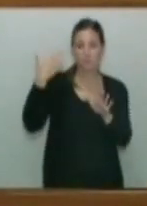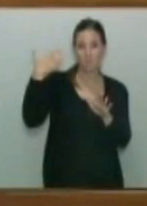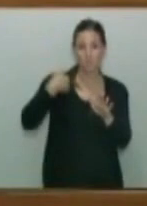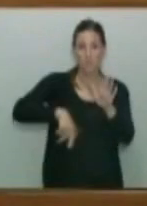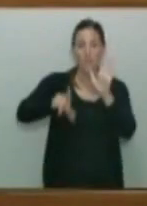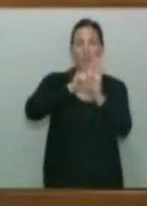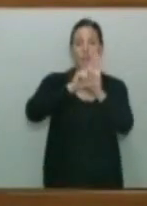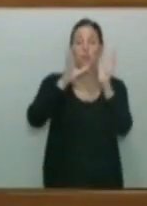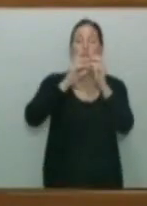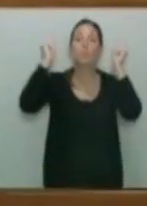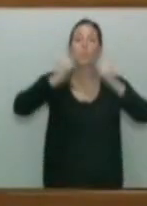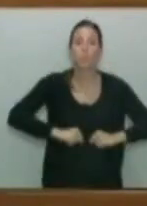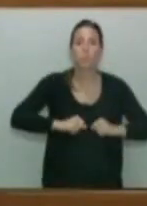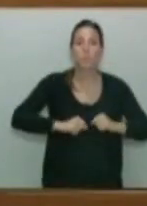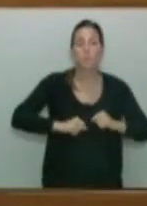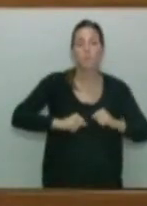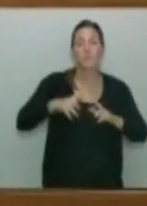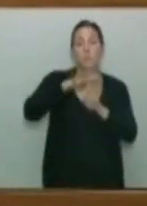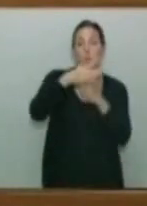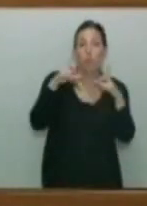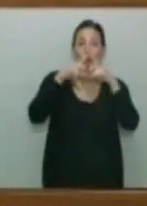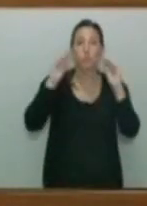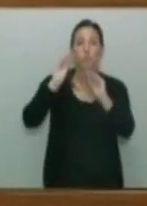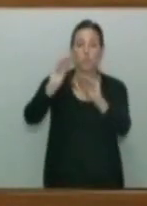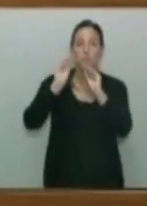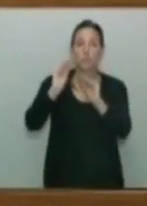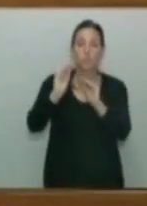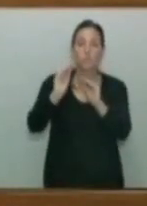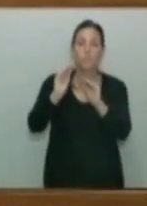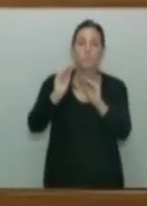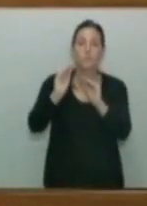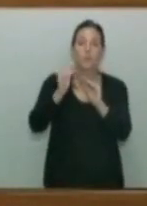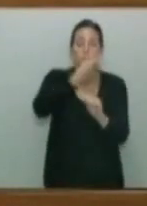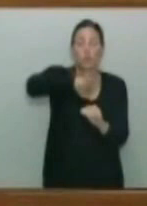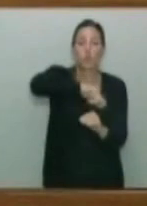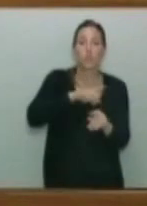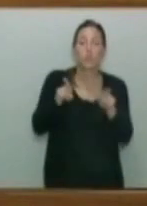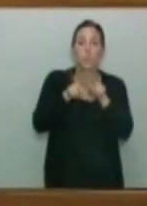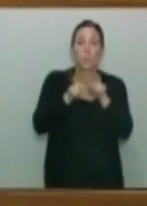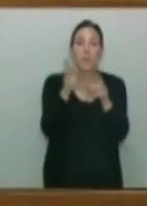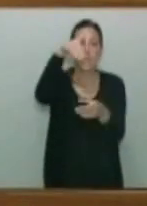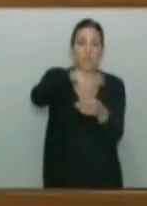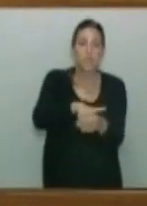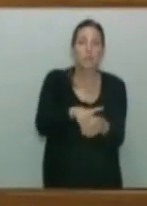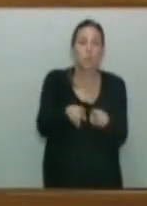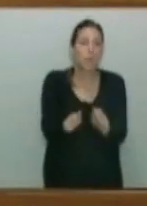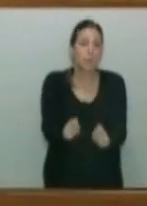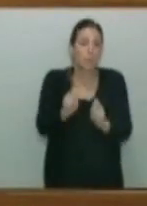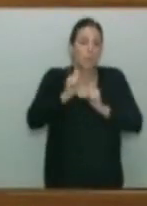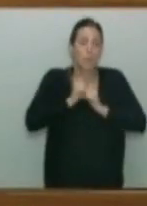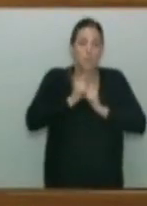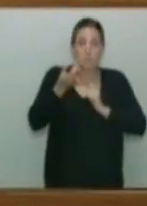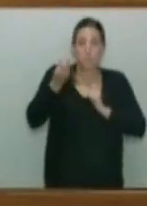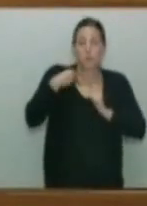función de la Asturias de entonces, de aquellas circunstancias, y nosotros, como legisladores, estamos investidos de toda la legitimidad que nos confieren los asturianos de